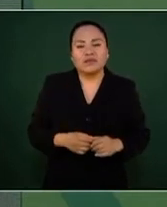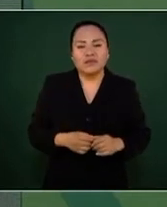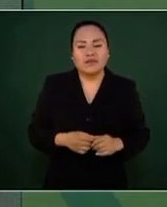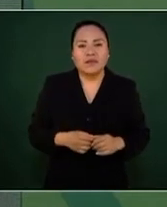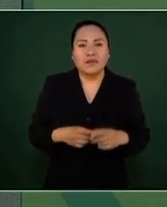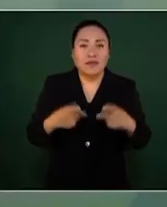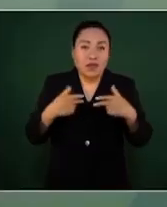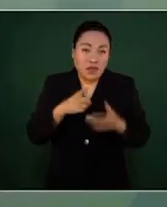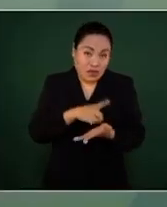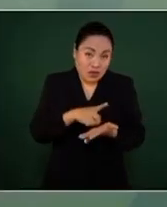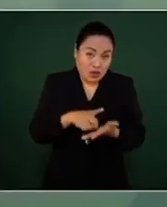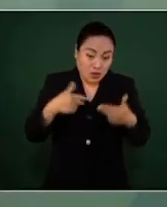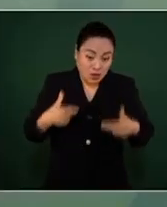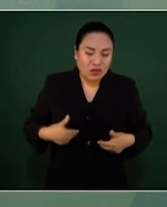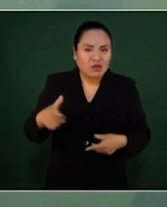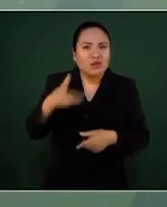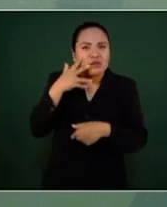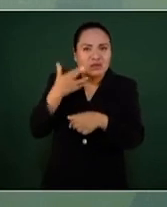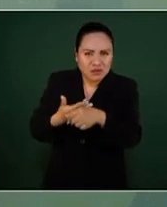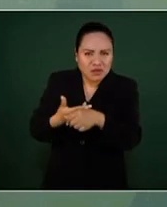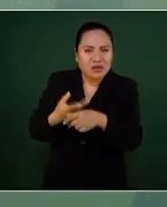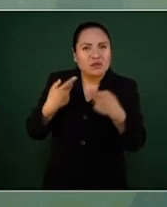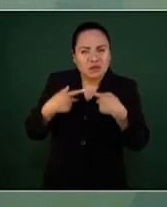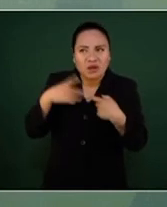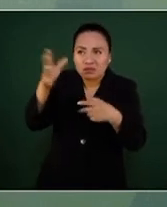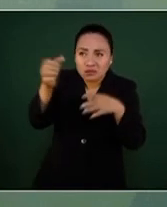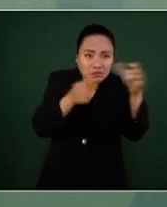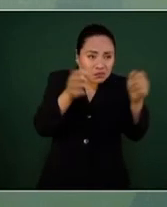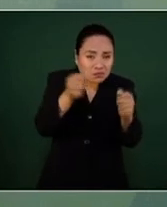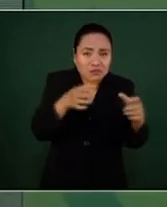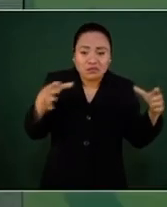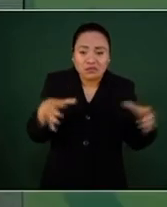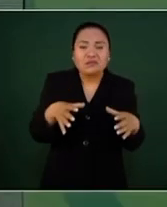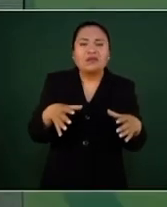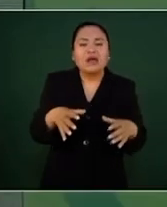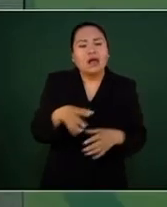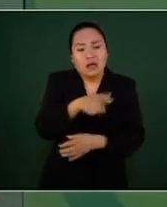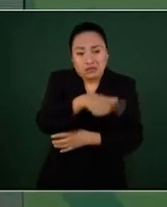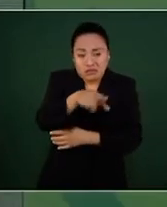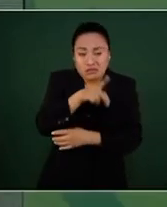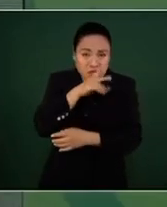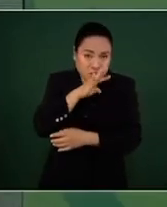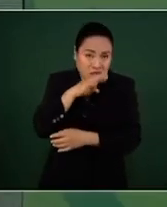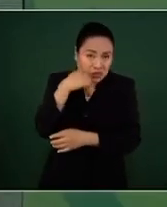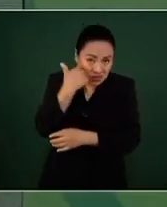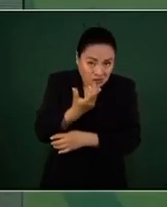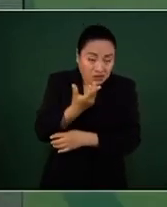de derechos humanos, pues entonces también dialogamos.